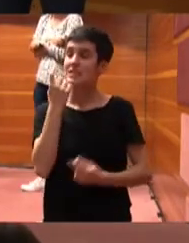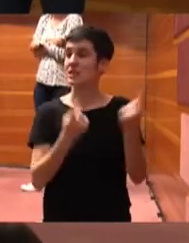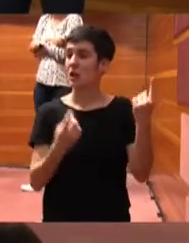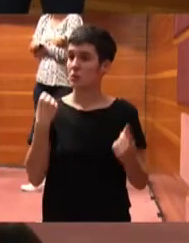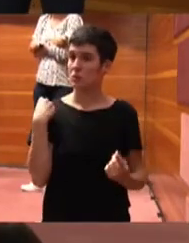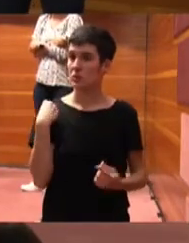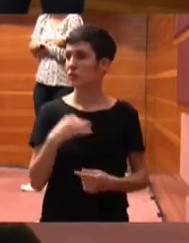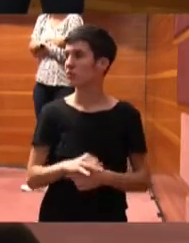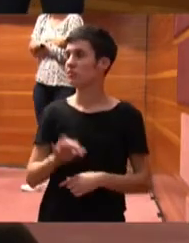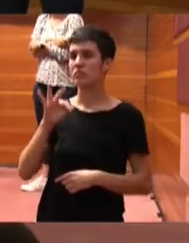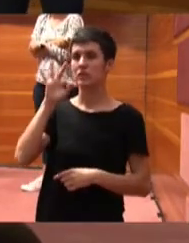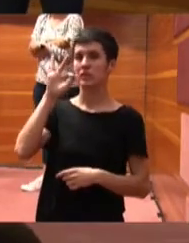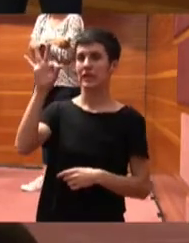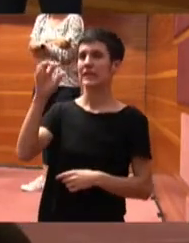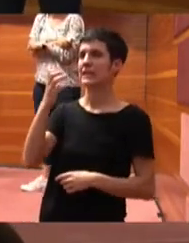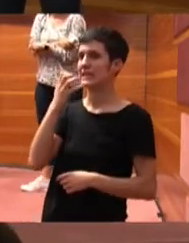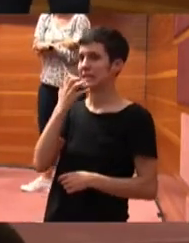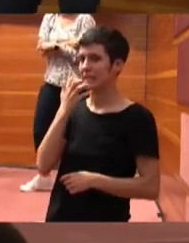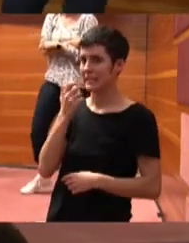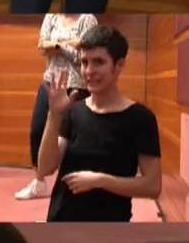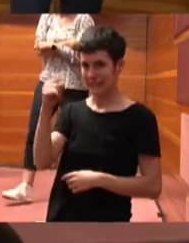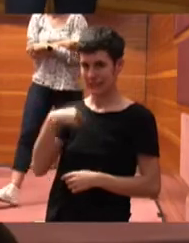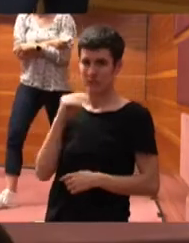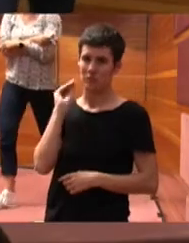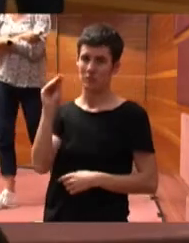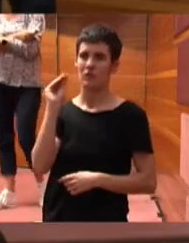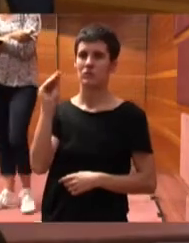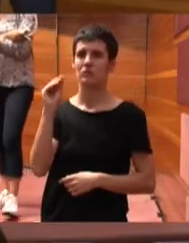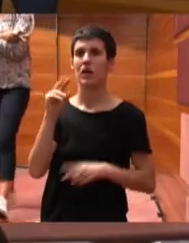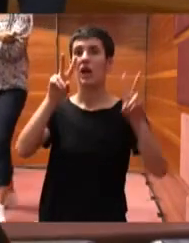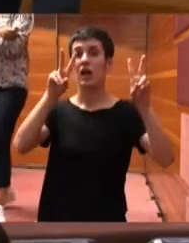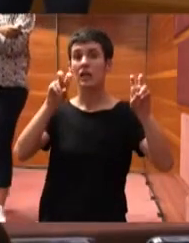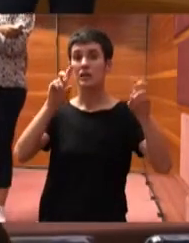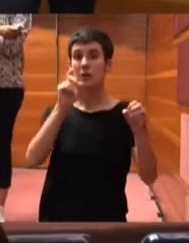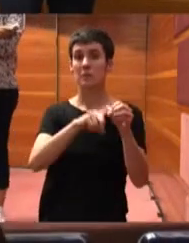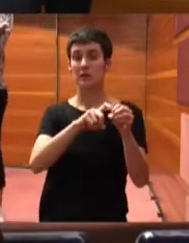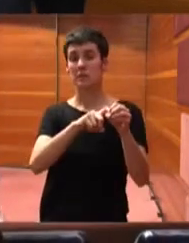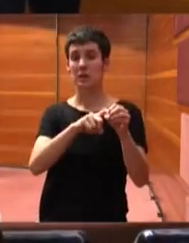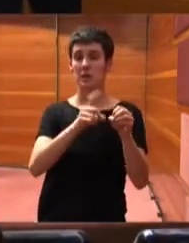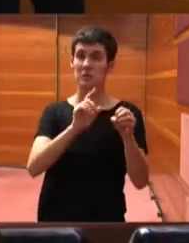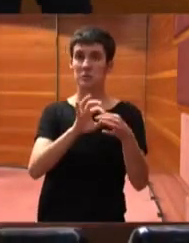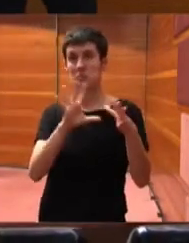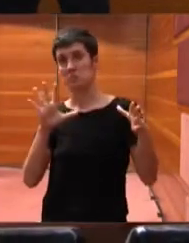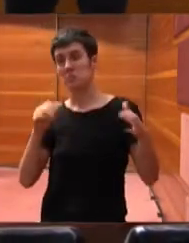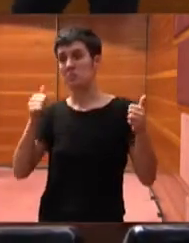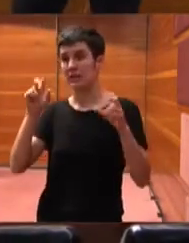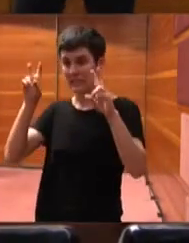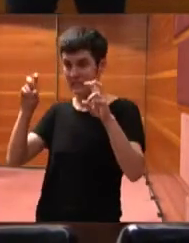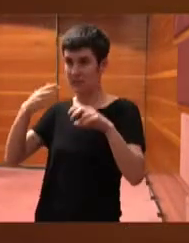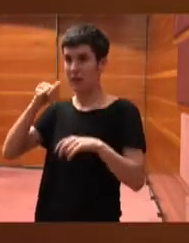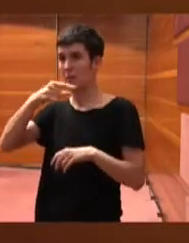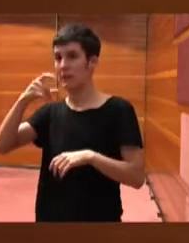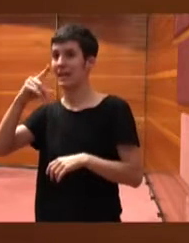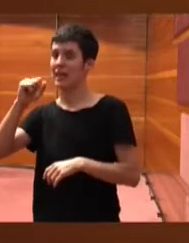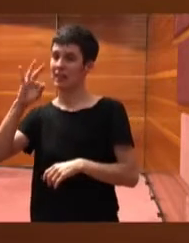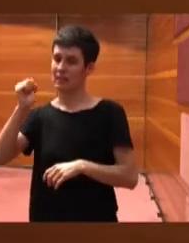alguna pregunta. Sí, yo tengo una preguntita. No tiene que ver tanto con participación ciudadana, pero sí con Big Data. Hay una peli ahora en